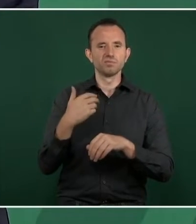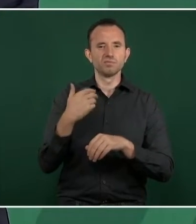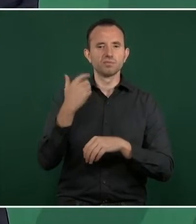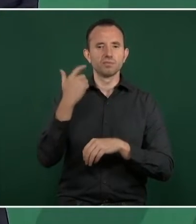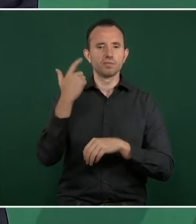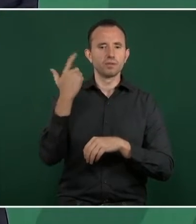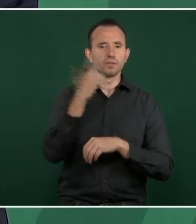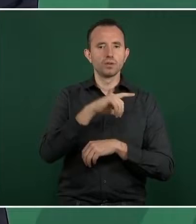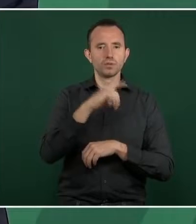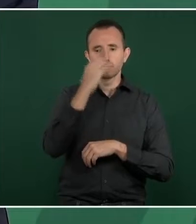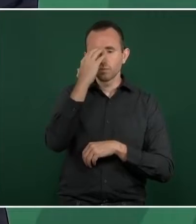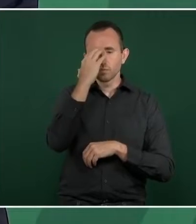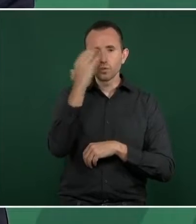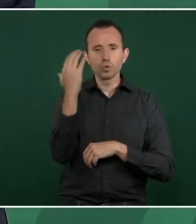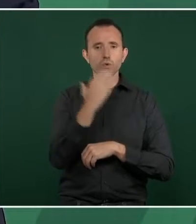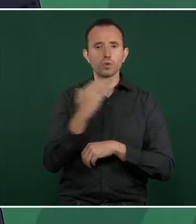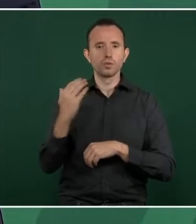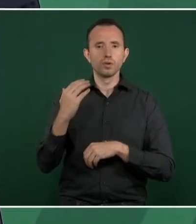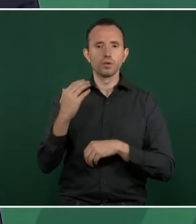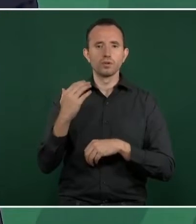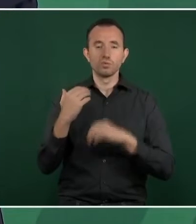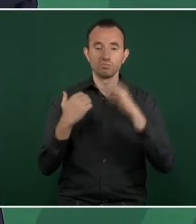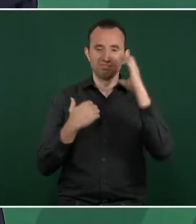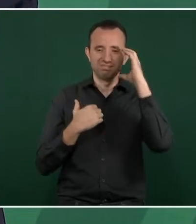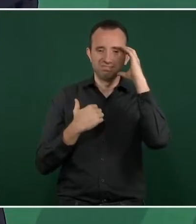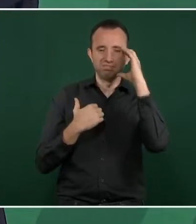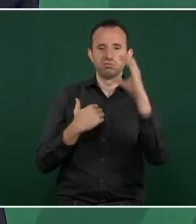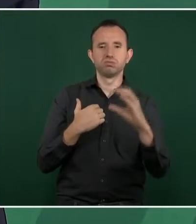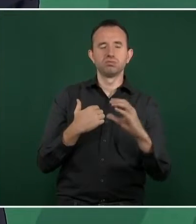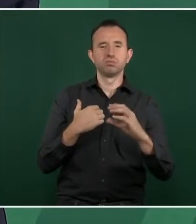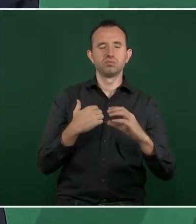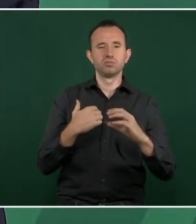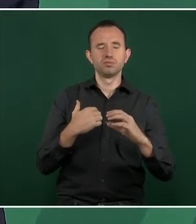inhumana, y al mismo tiempo